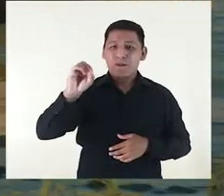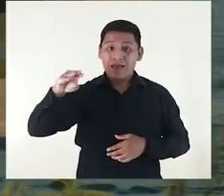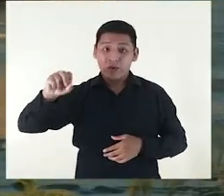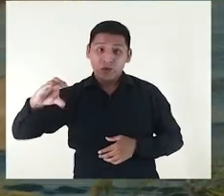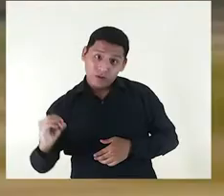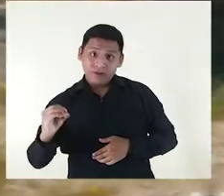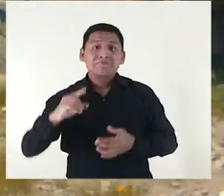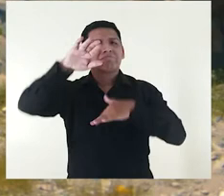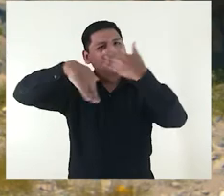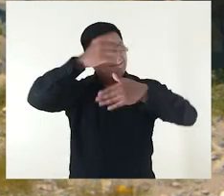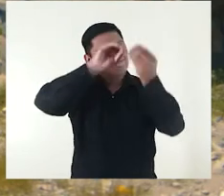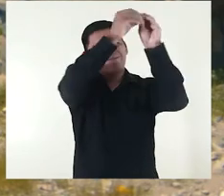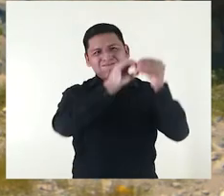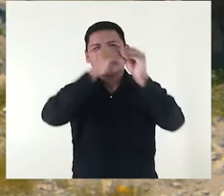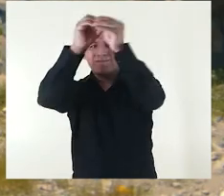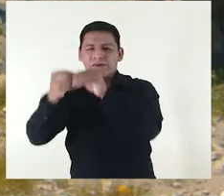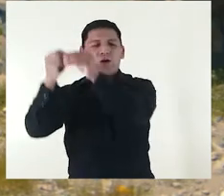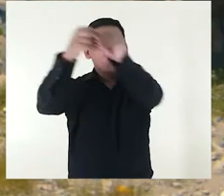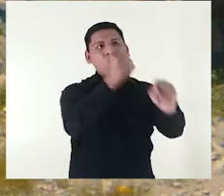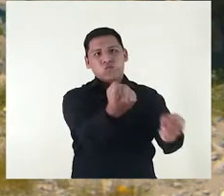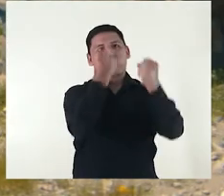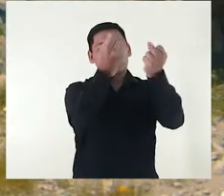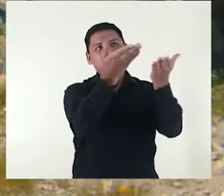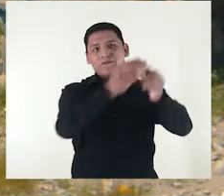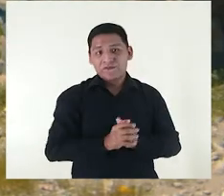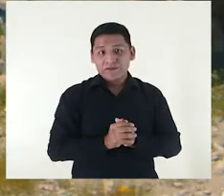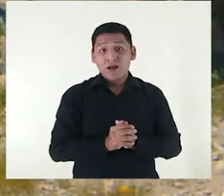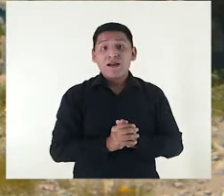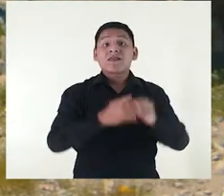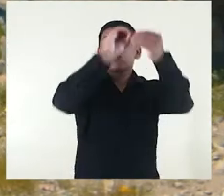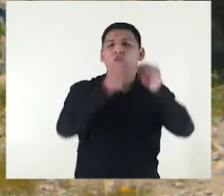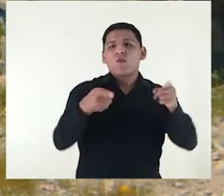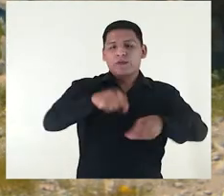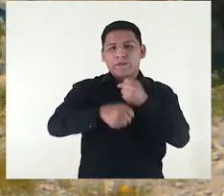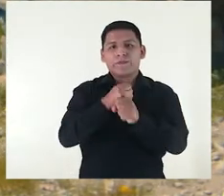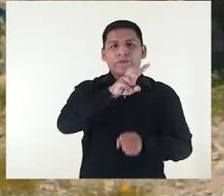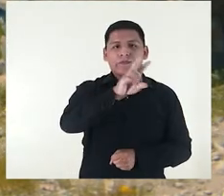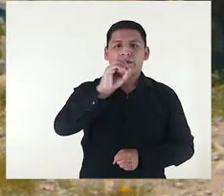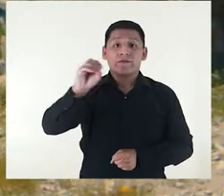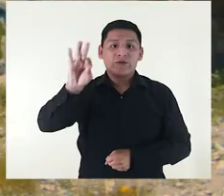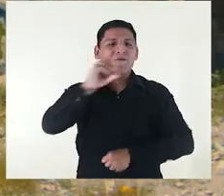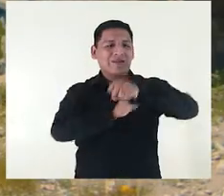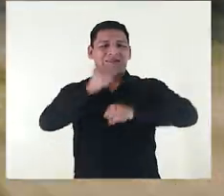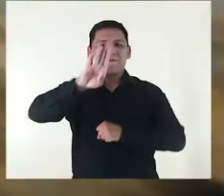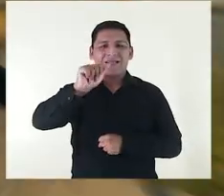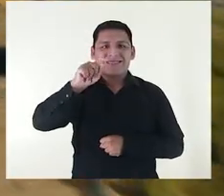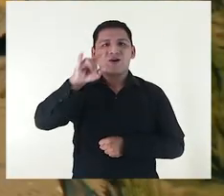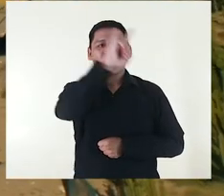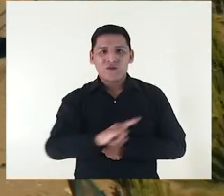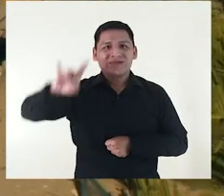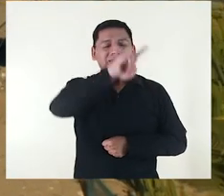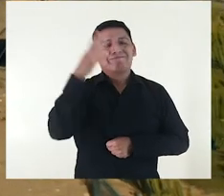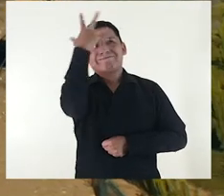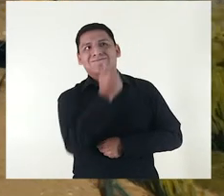de estilo neorrománico y ha tenido algunas remodelaciones a fin de afirmar su estructura, la última de ellas en 2009. El